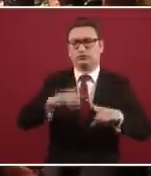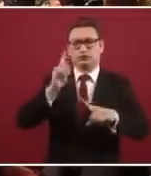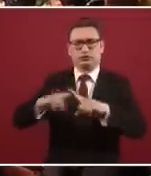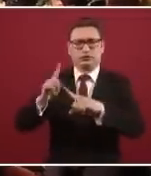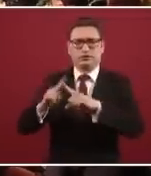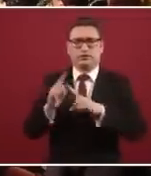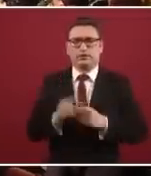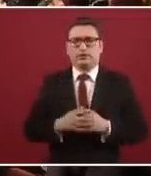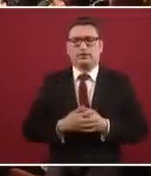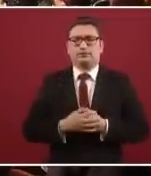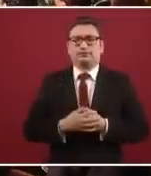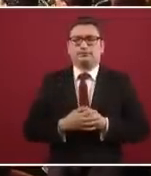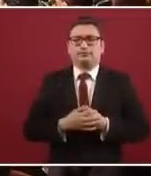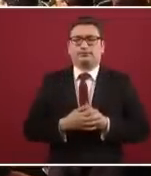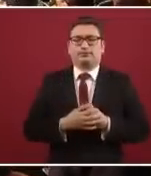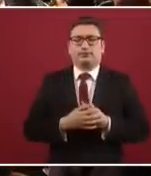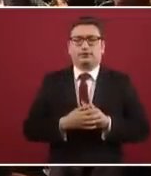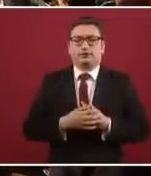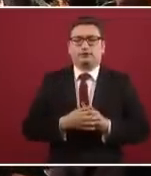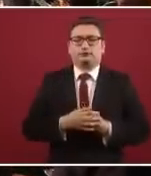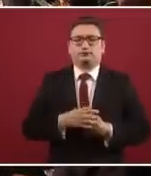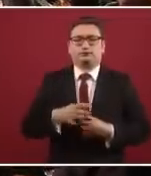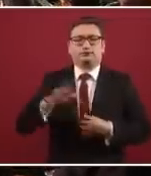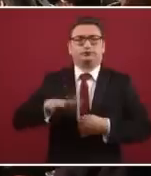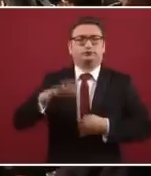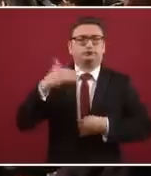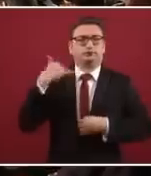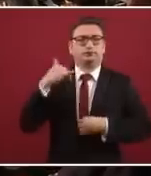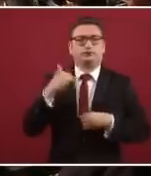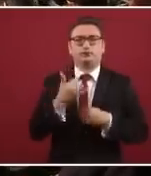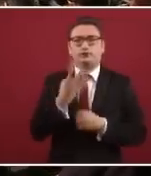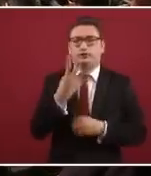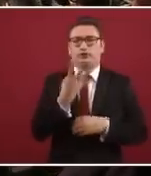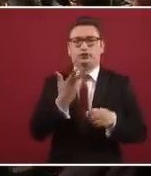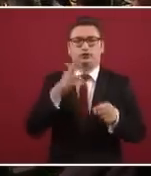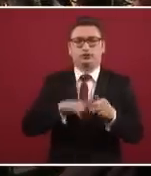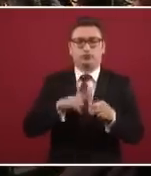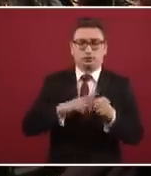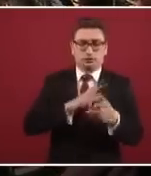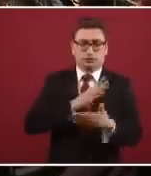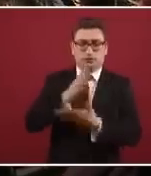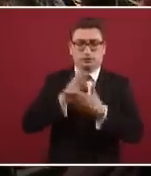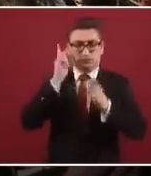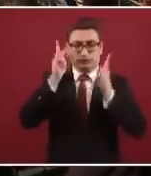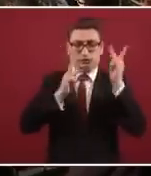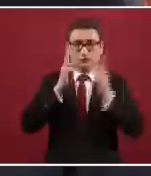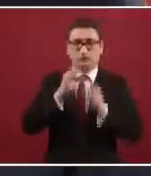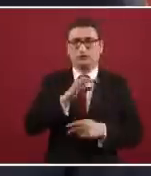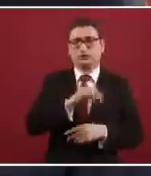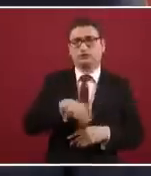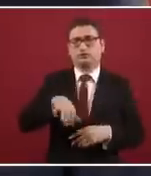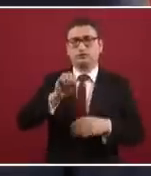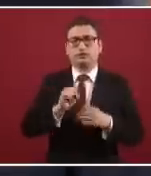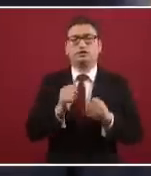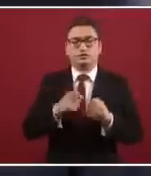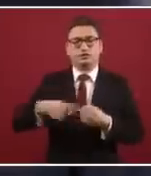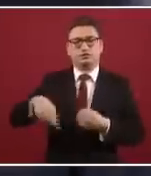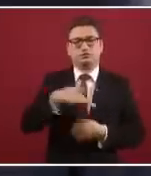En el caso de Yucatán, de 4 hospitales visitados del IMSS Bienestar,